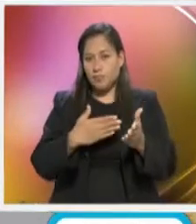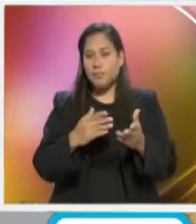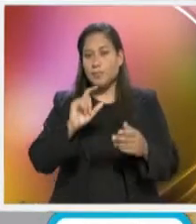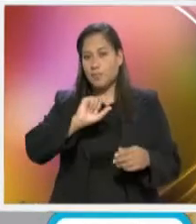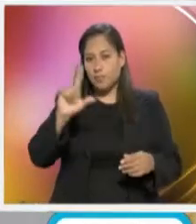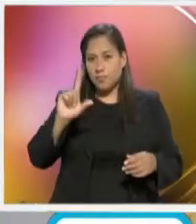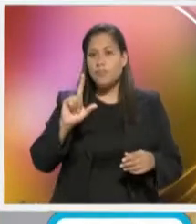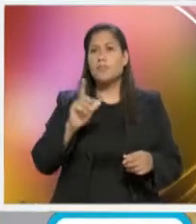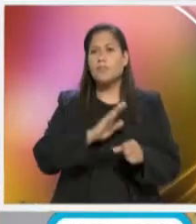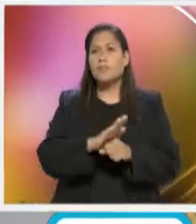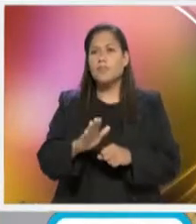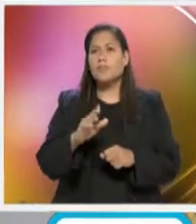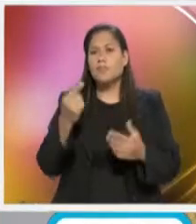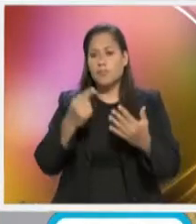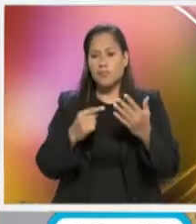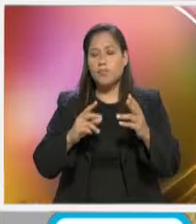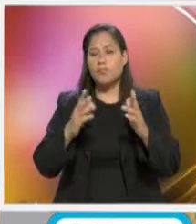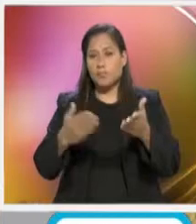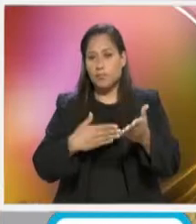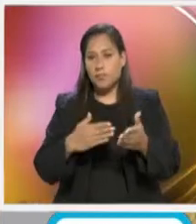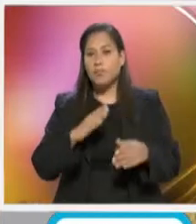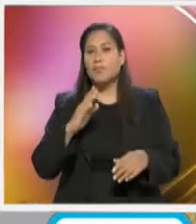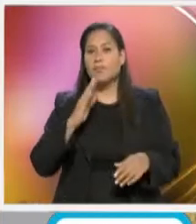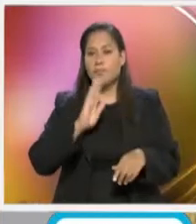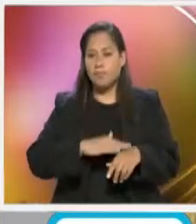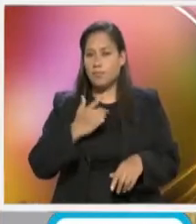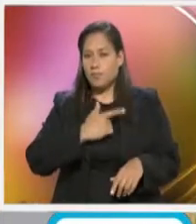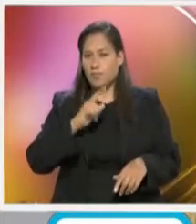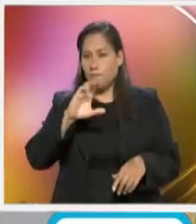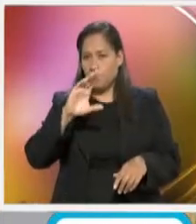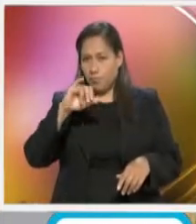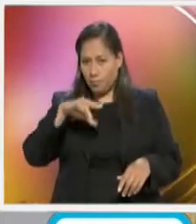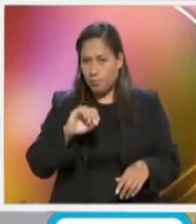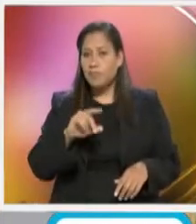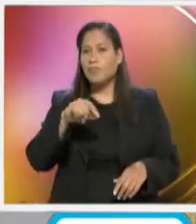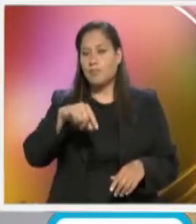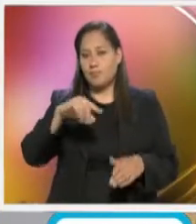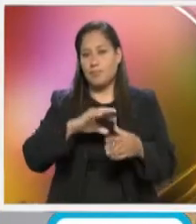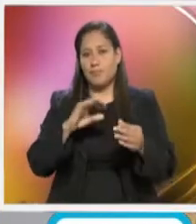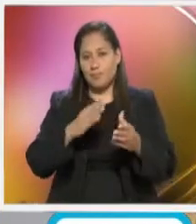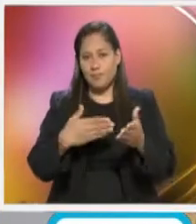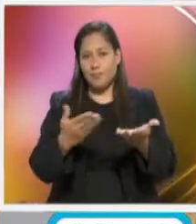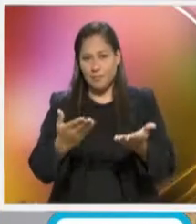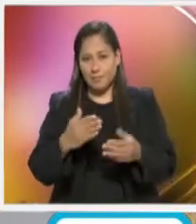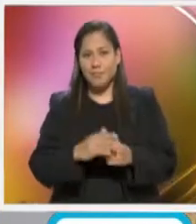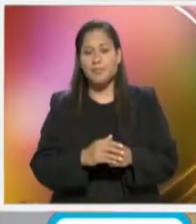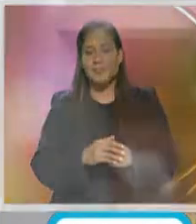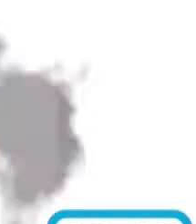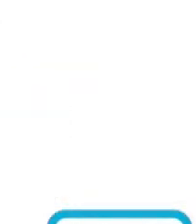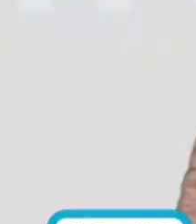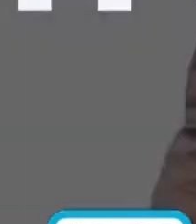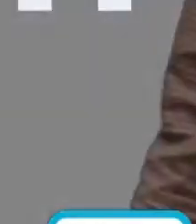de famoso. ¿Cuál será la receta que prefería Luciano Pavarotti? Se lo vamos a decir aquí, en la cocina.